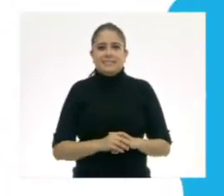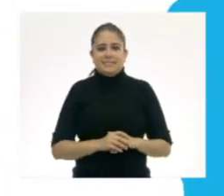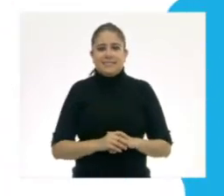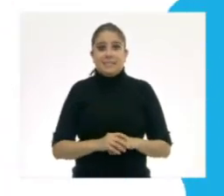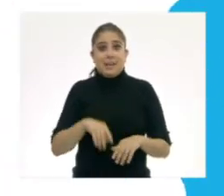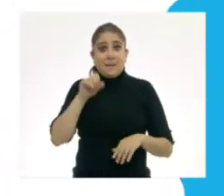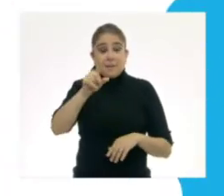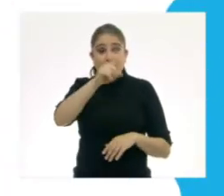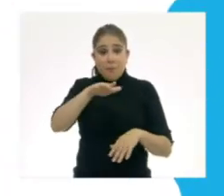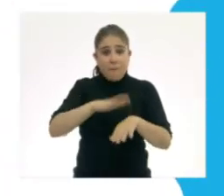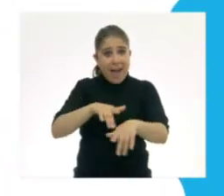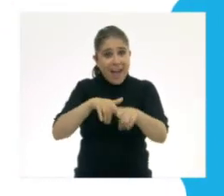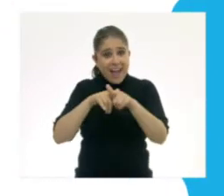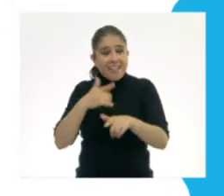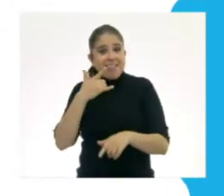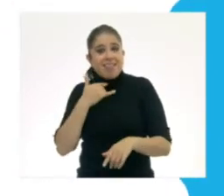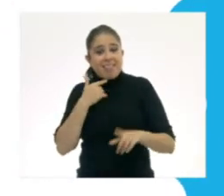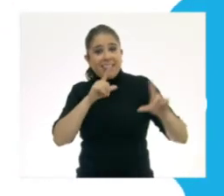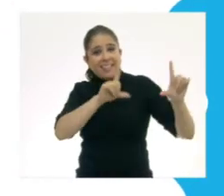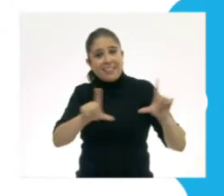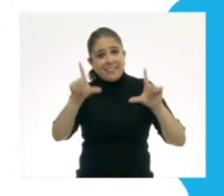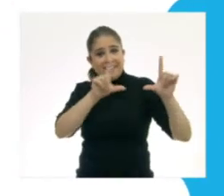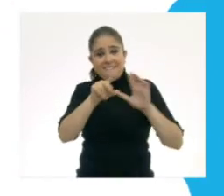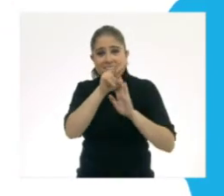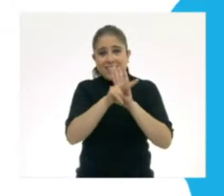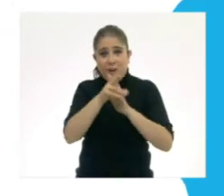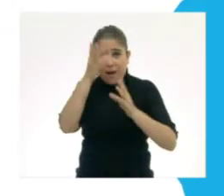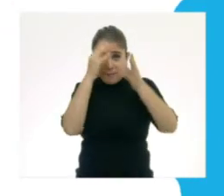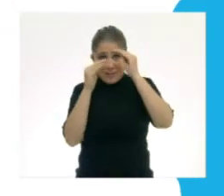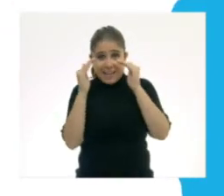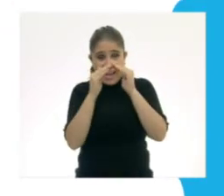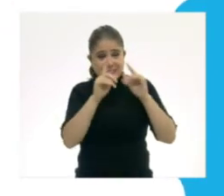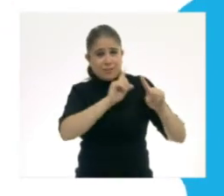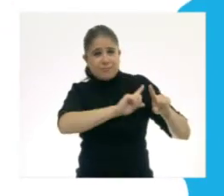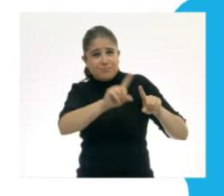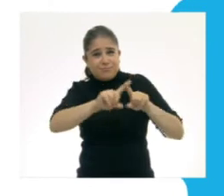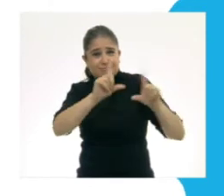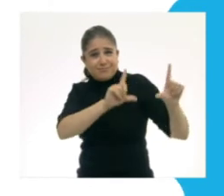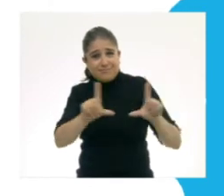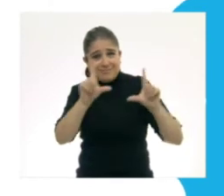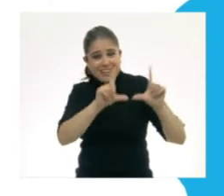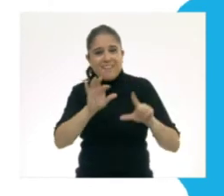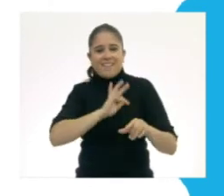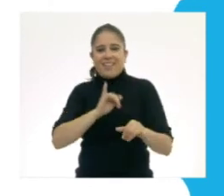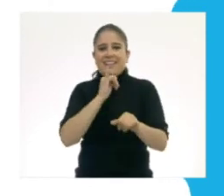conaliteg.cep.gob.mx. Si quieres volver a ver los programas de Aprende en Casa, los puedes encontrar en la